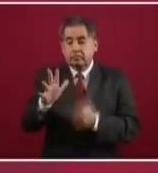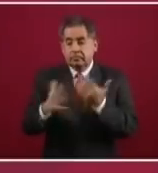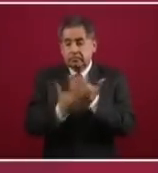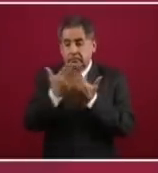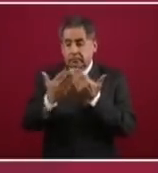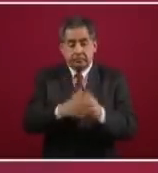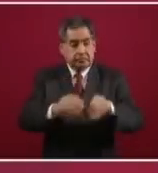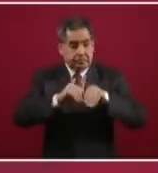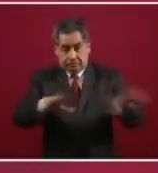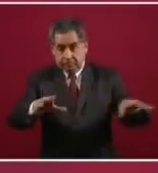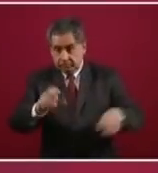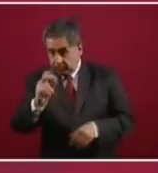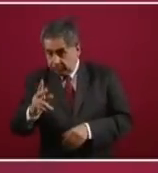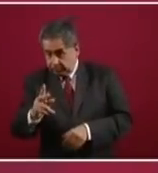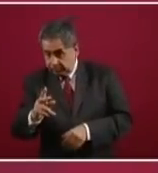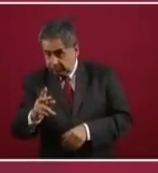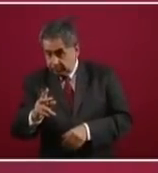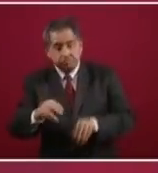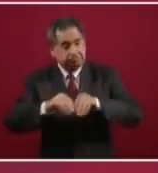mañana, ¿les parece?